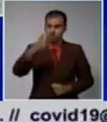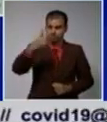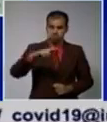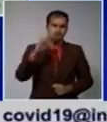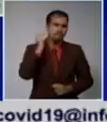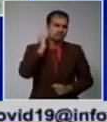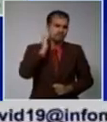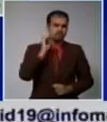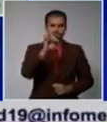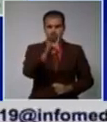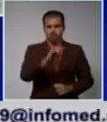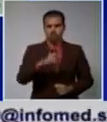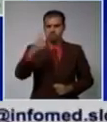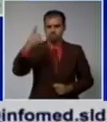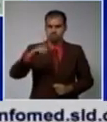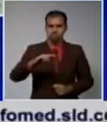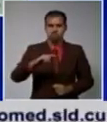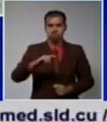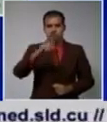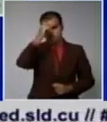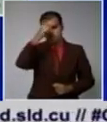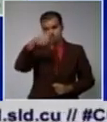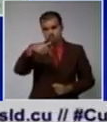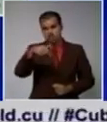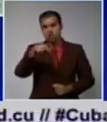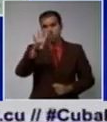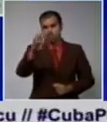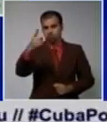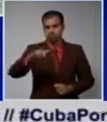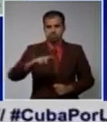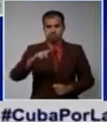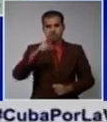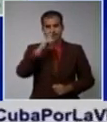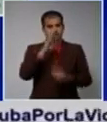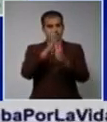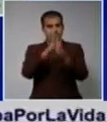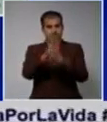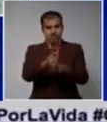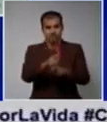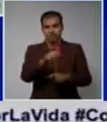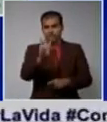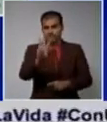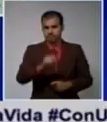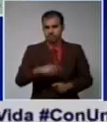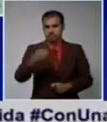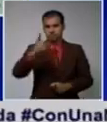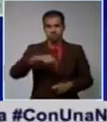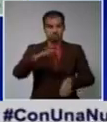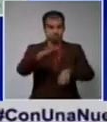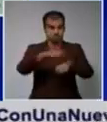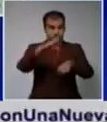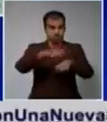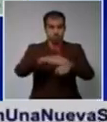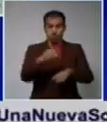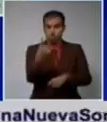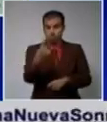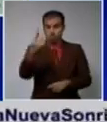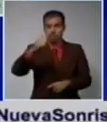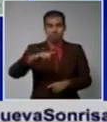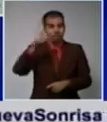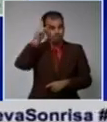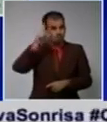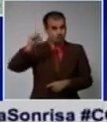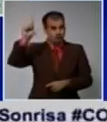9, Iguaní 4, Niquero 3, Río Cauto 1 y Boyarrico también.